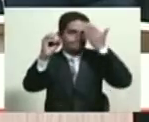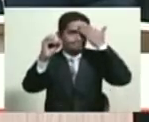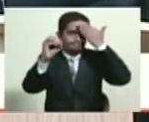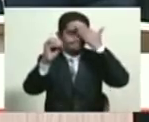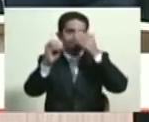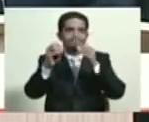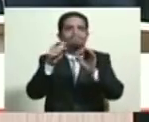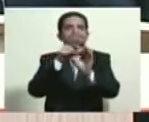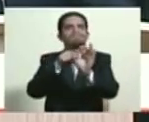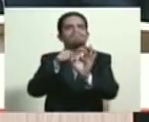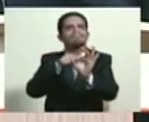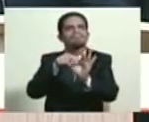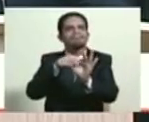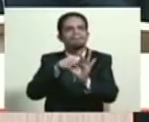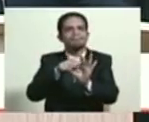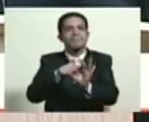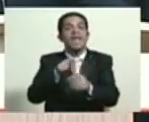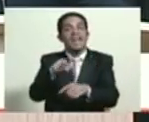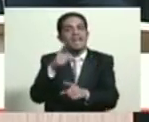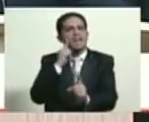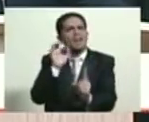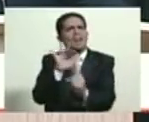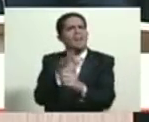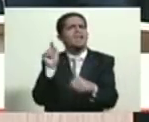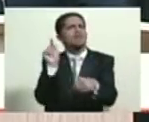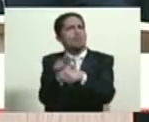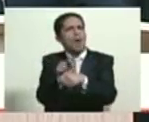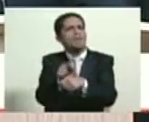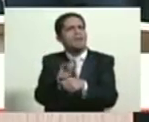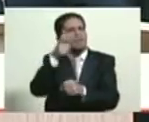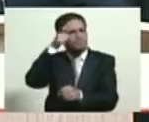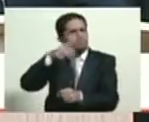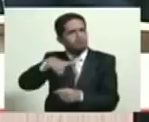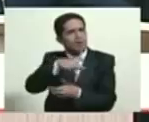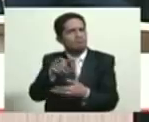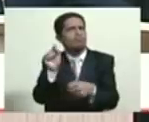No solamente agrede las palabras, agrede al pueblo de Venezuela también.